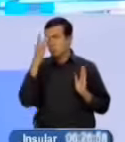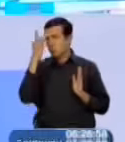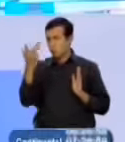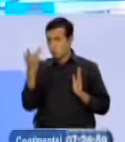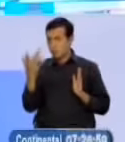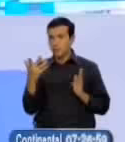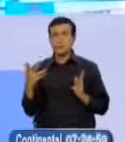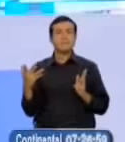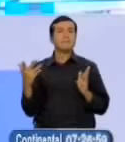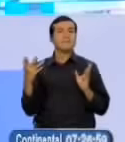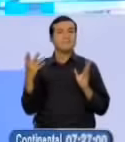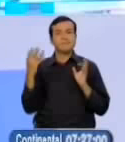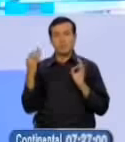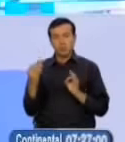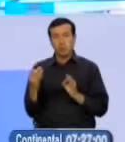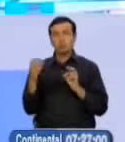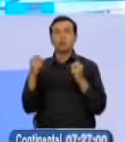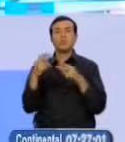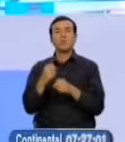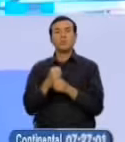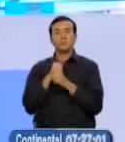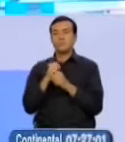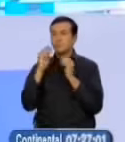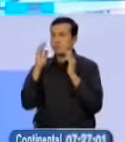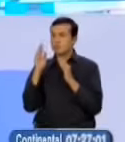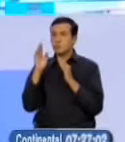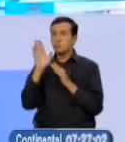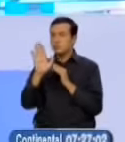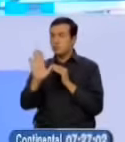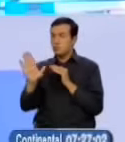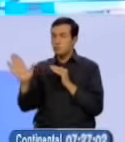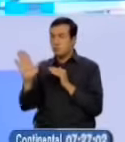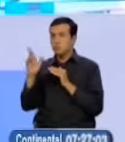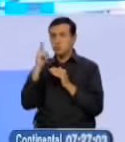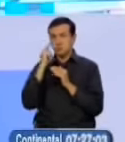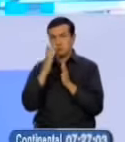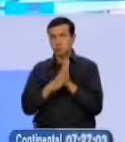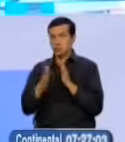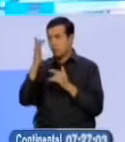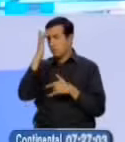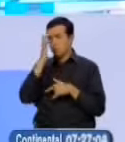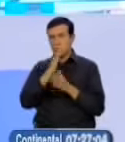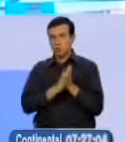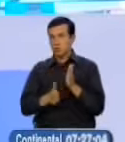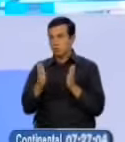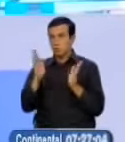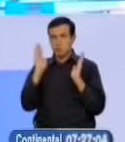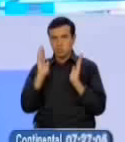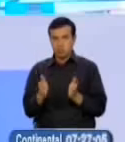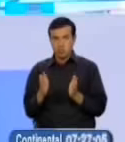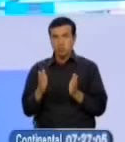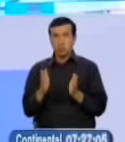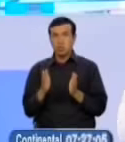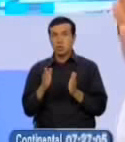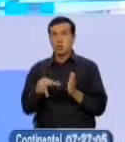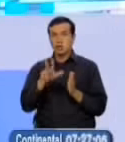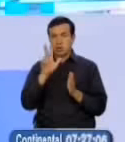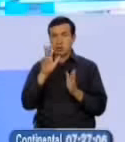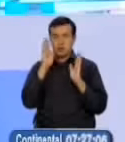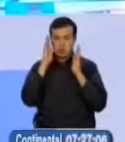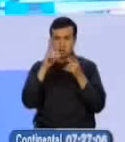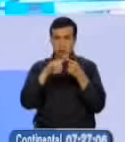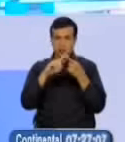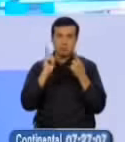sucede esto? Porque la medicina prepagada solo atiende al usuario en la etapa de la enfermedad. El usuario o el paciente tiene tres tipos de